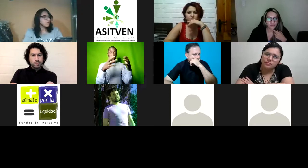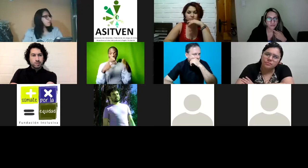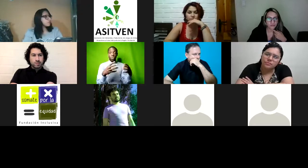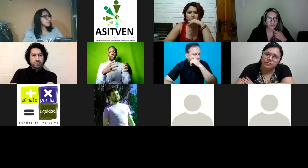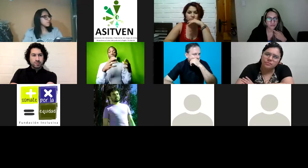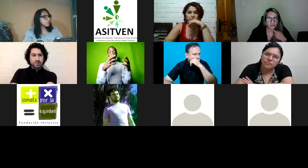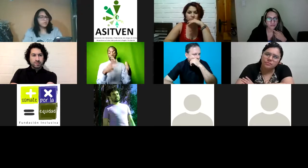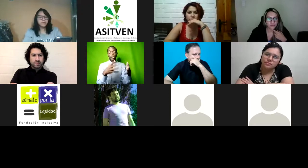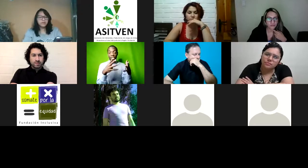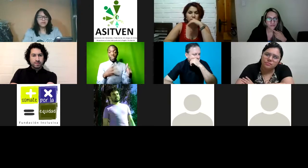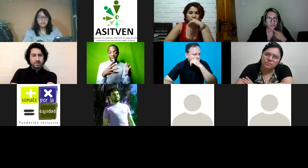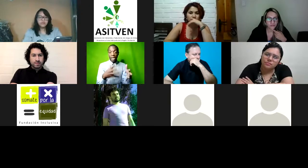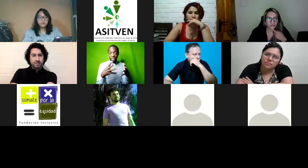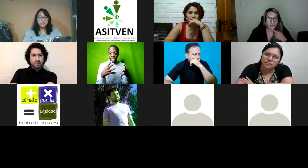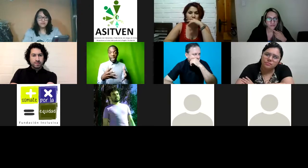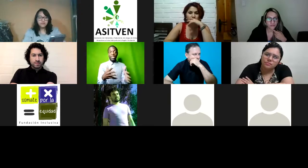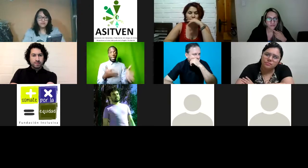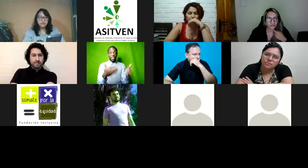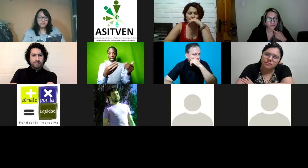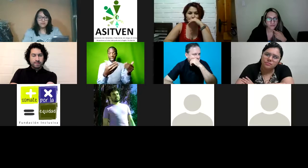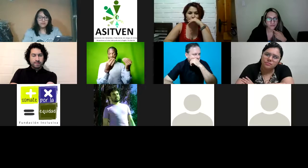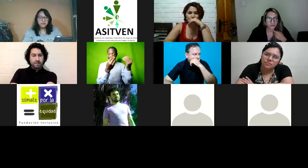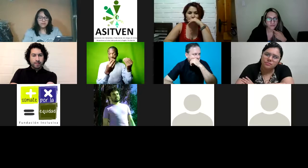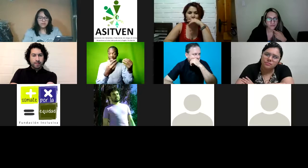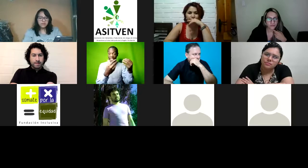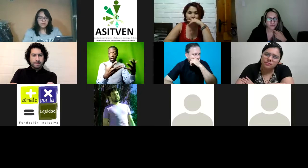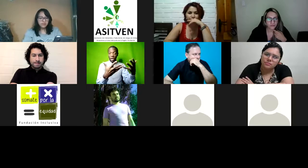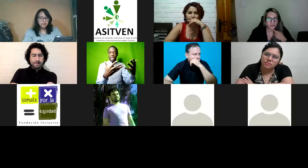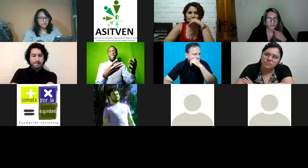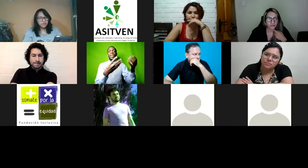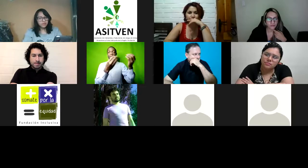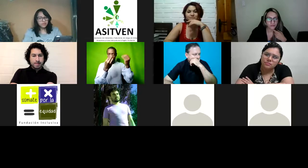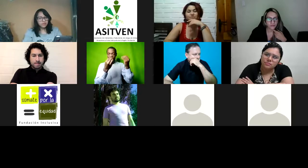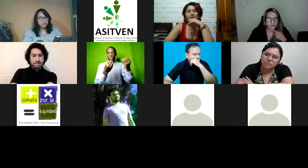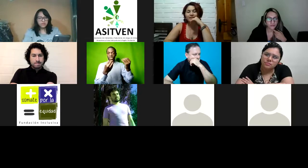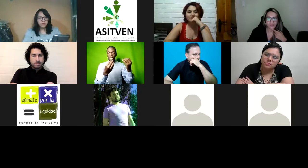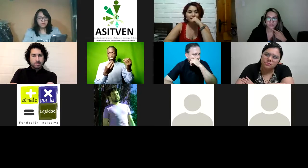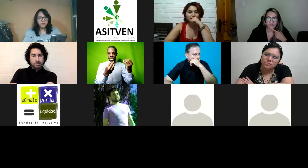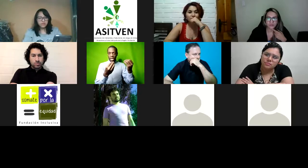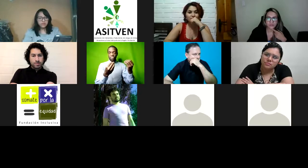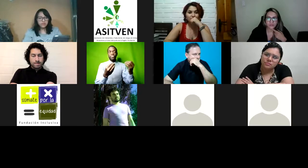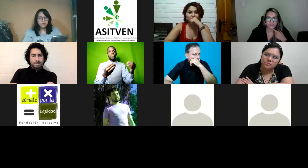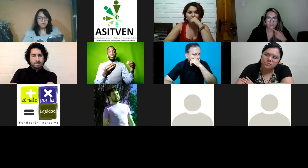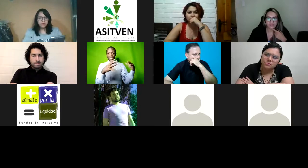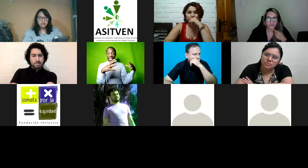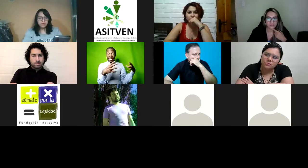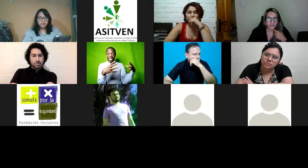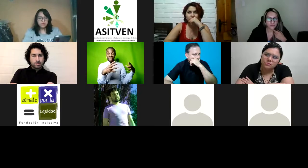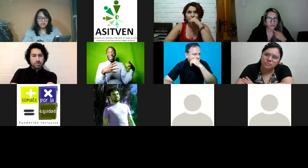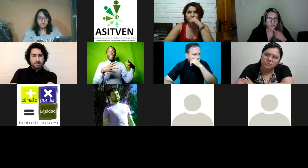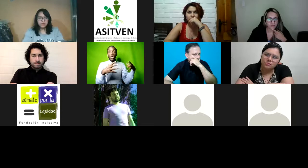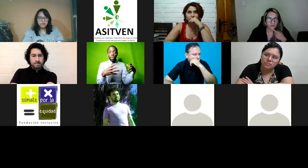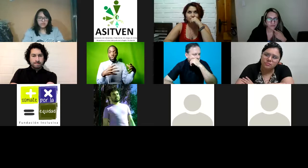el Fórum Europeo de Intérpretes de Lengua de Señas y a ellos les enseñaron allí lengua de señas internacional.